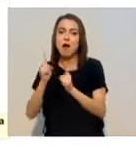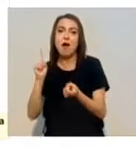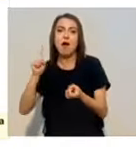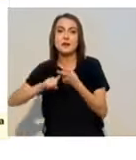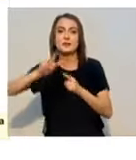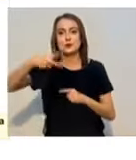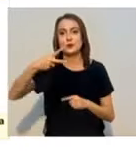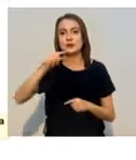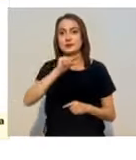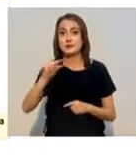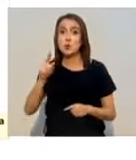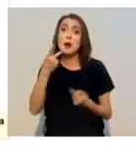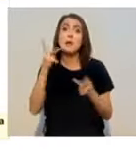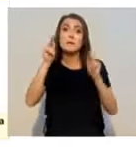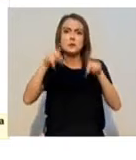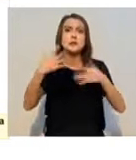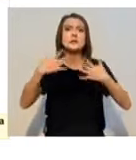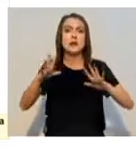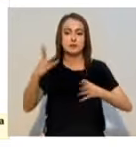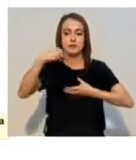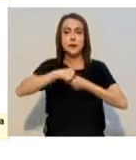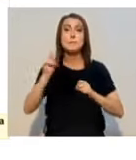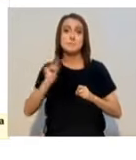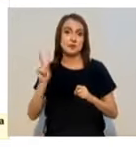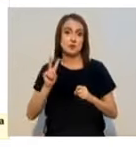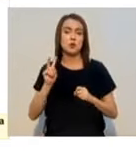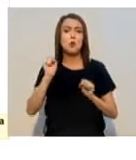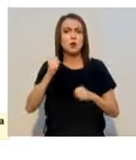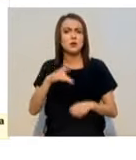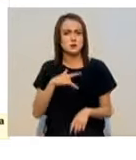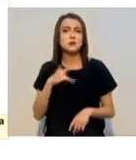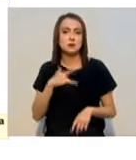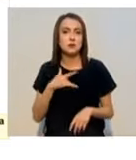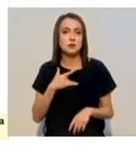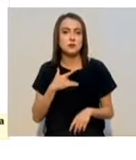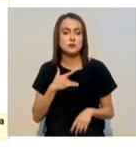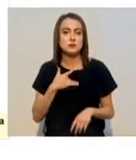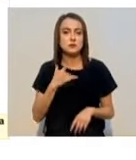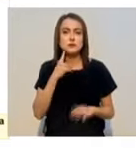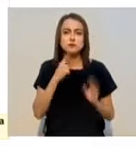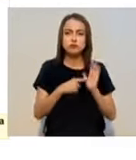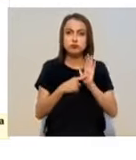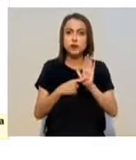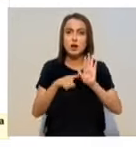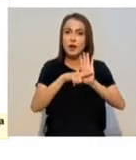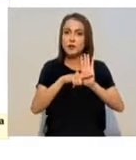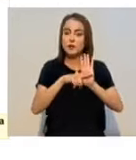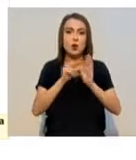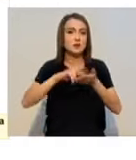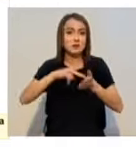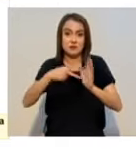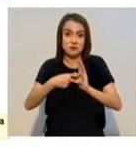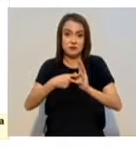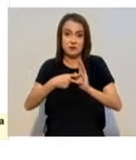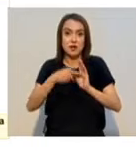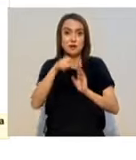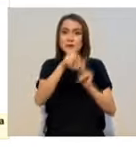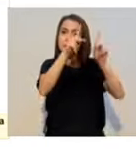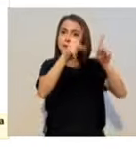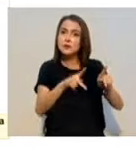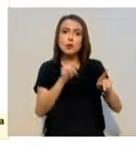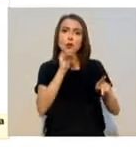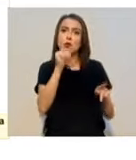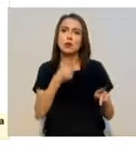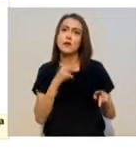hasta la segunda semana. Entonces, una persona que ya está con el virus, incluso puede estar con síntomas, hace una prueba de esta y sale negativa, no quiere decir que esa persona